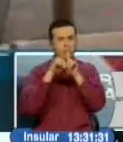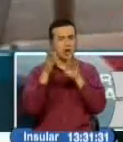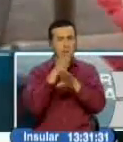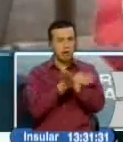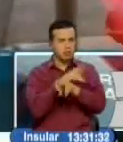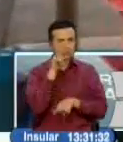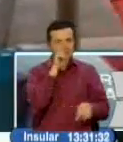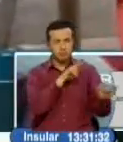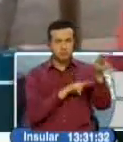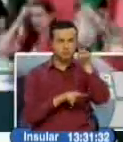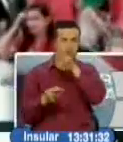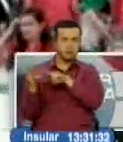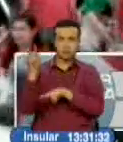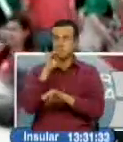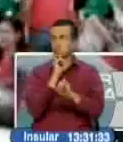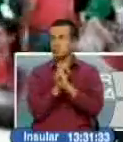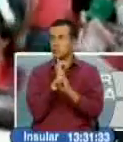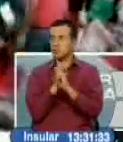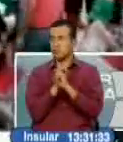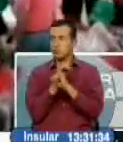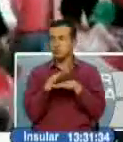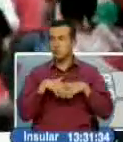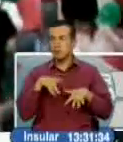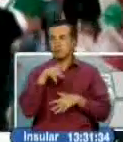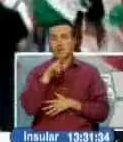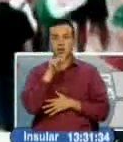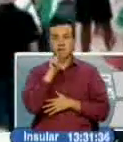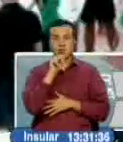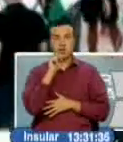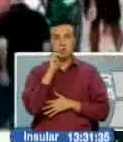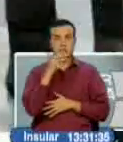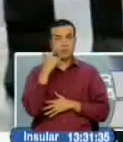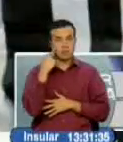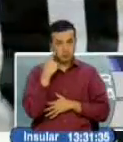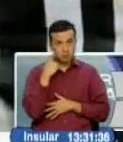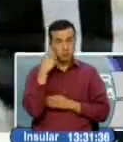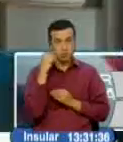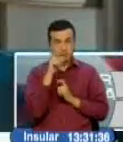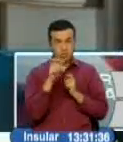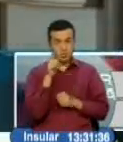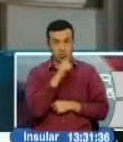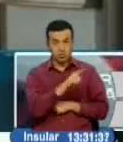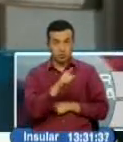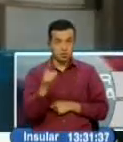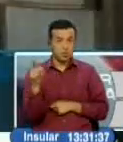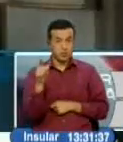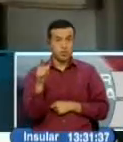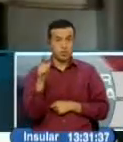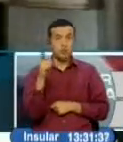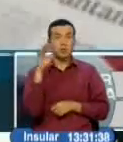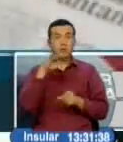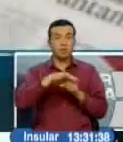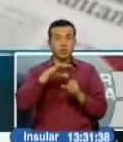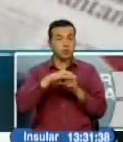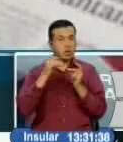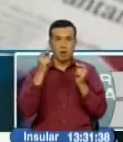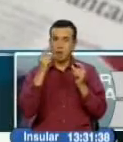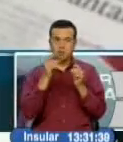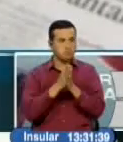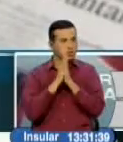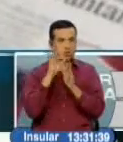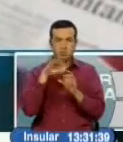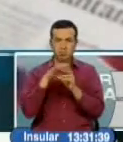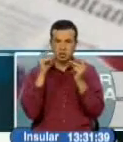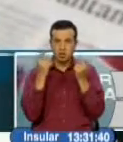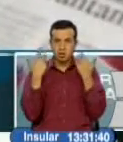estudio publicado por el Instituto de Paraná. Además, la principal demanda de los ciudadanos y ciudadanas son las elecciones inmediatas.